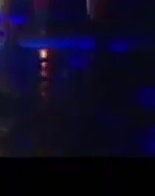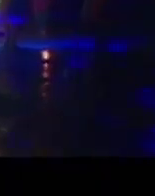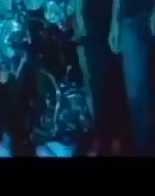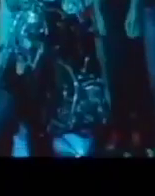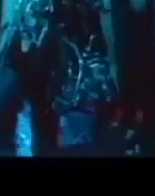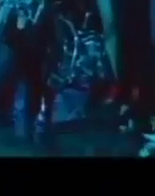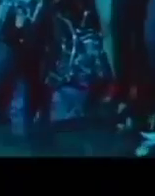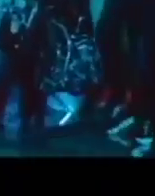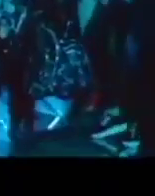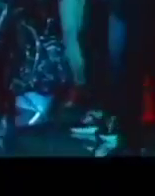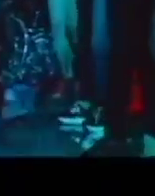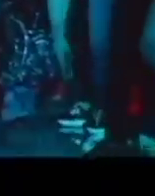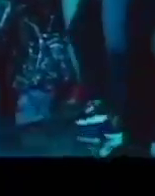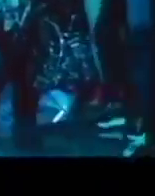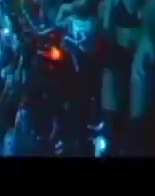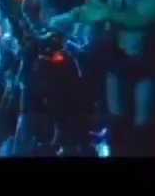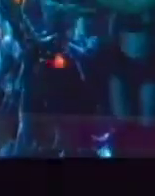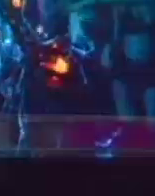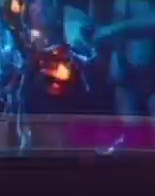mente.